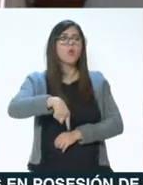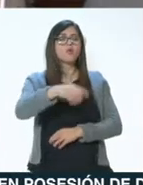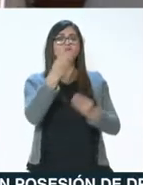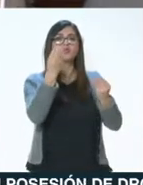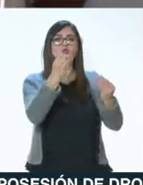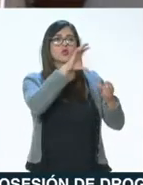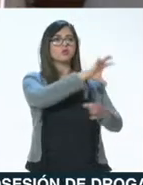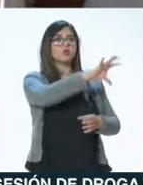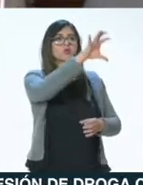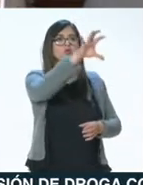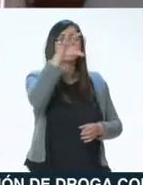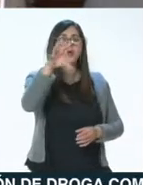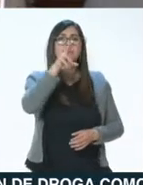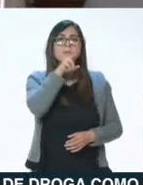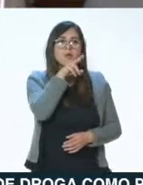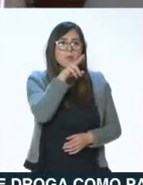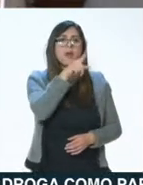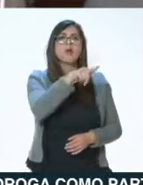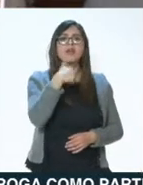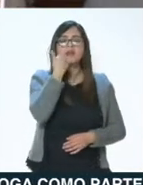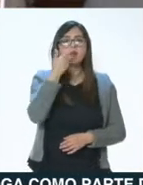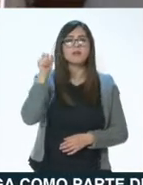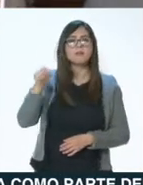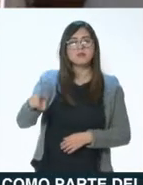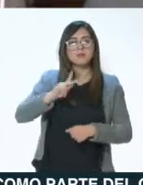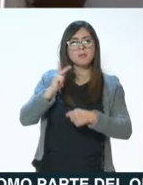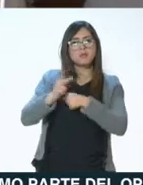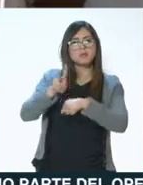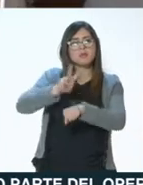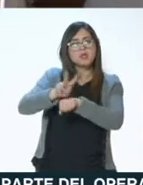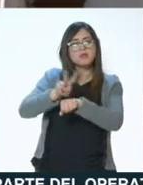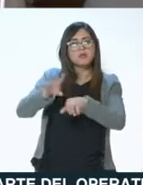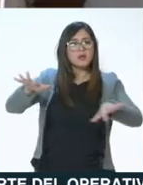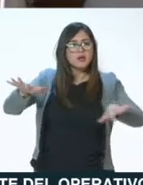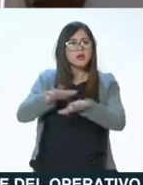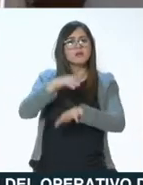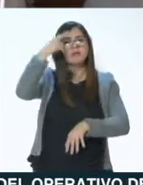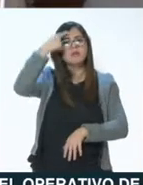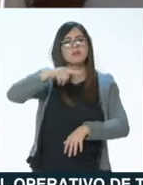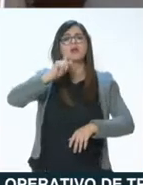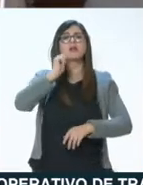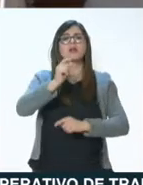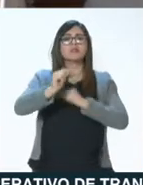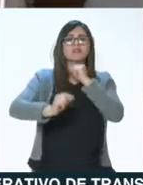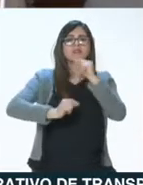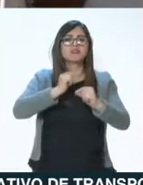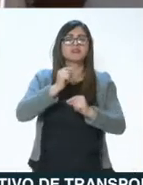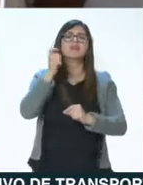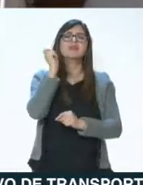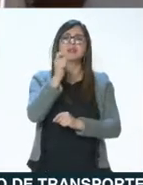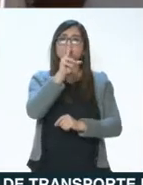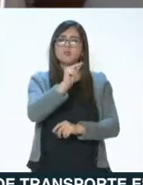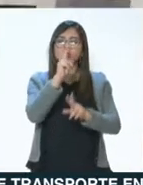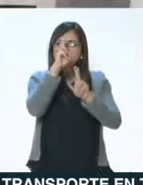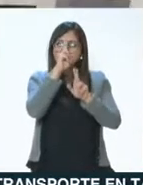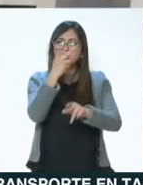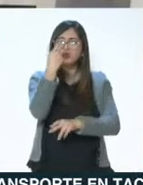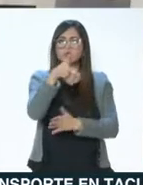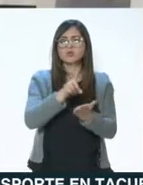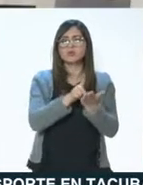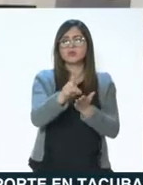quieren que haya un cambio en Venezuela para tratar de resolver la situación, no solo de derechos humanos, sino la crisis